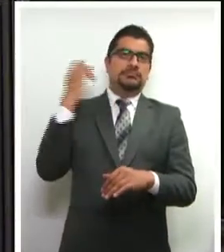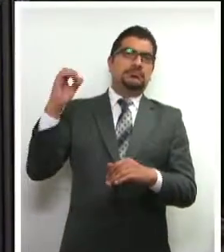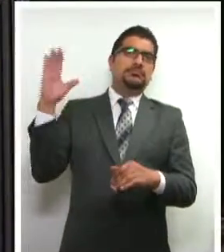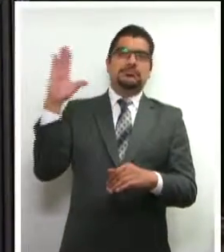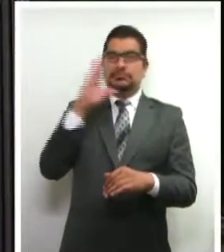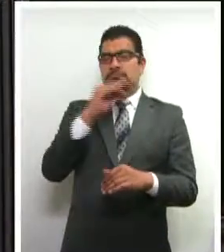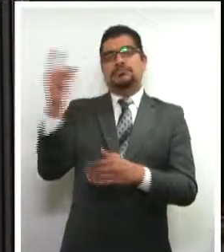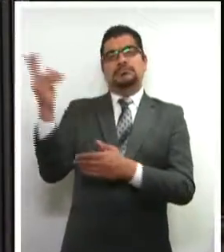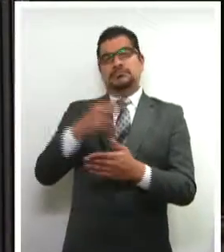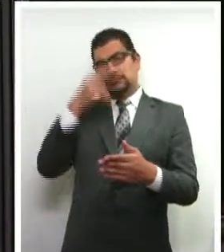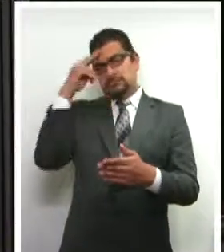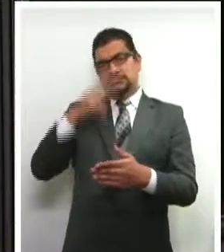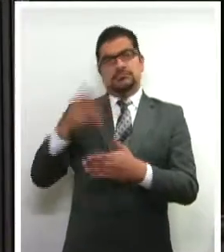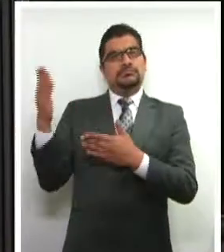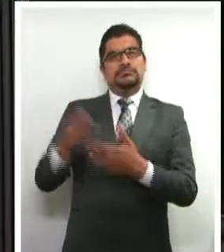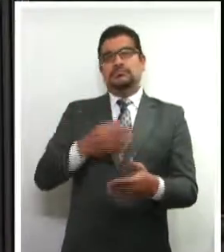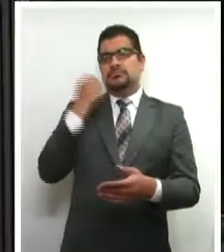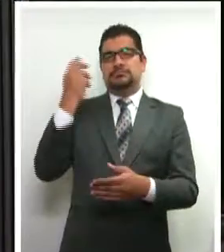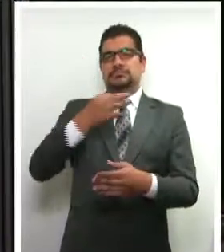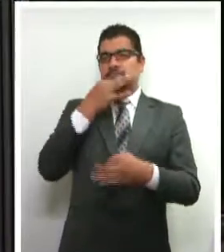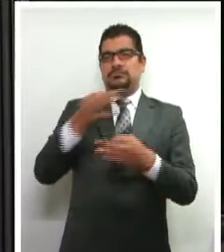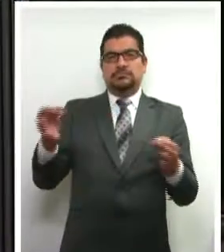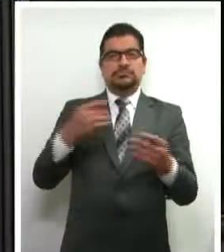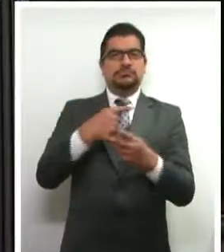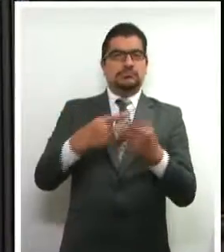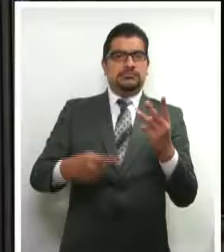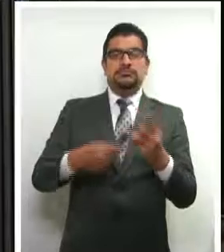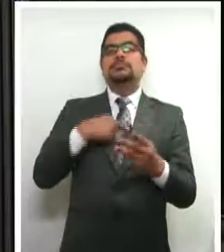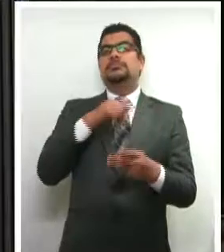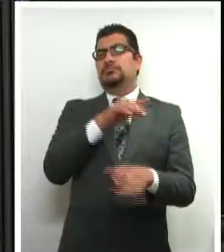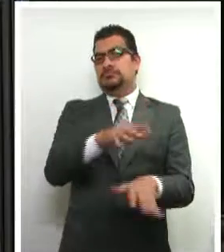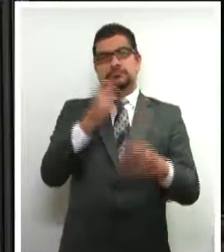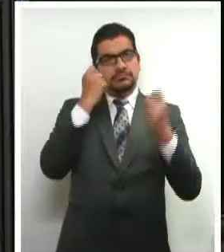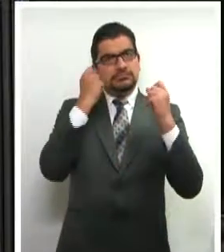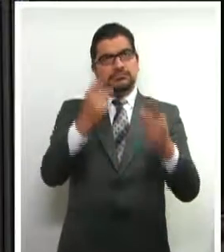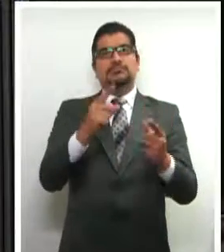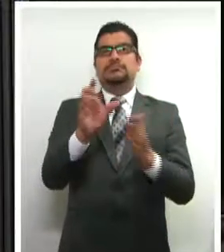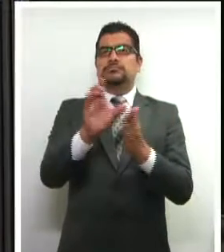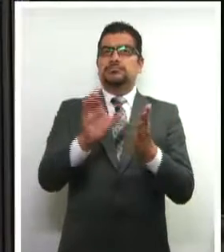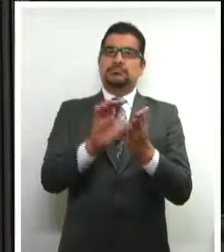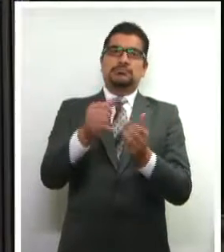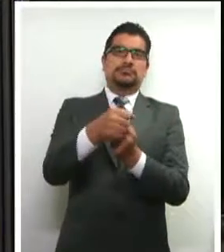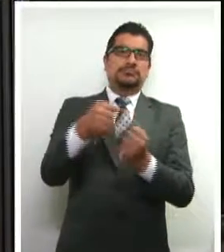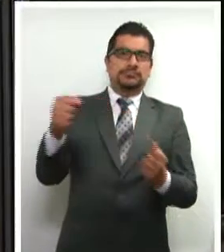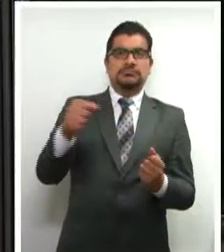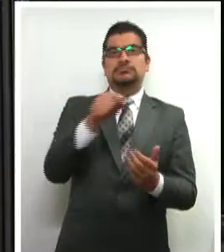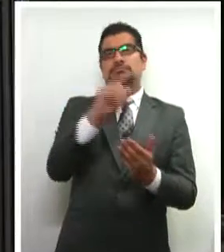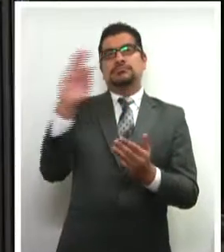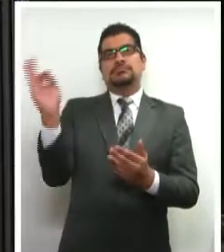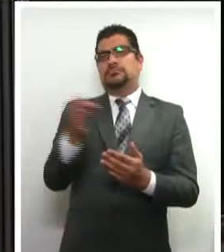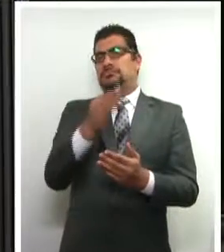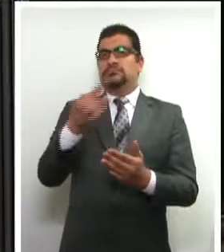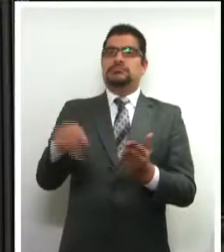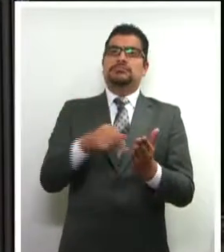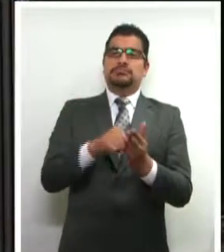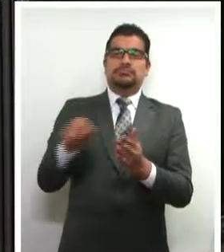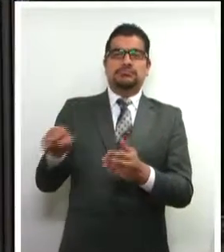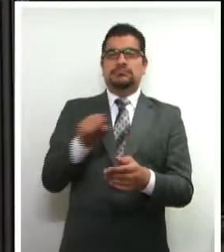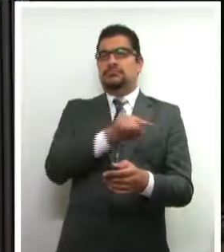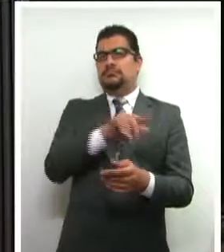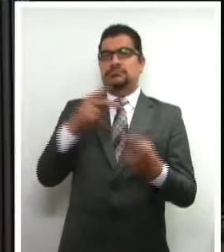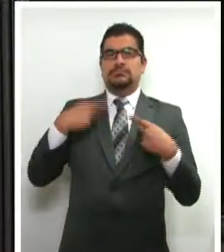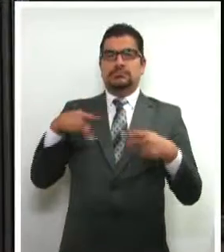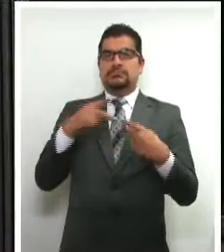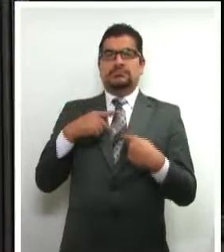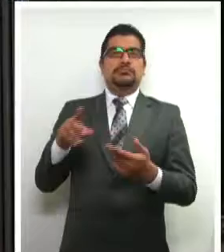donde algunas de las declaraciones finales son el reconocimiento constitucional, federal y local de las